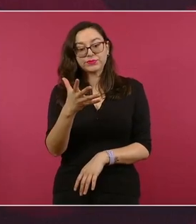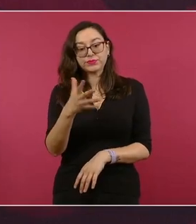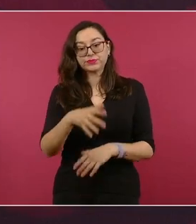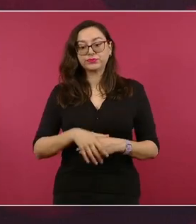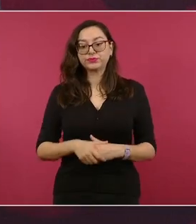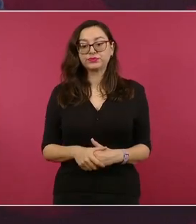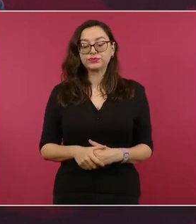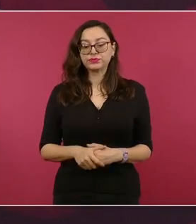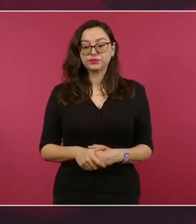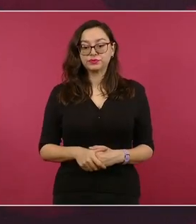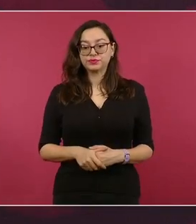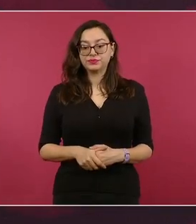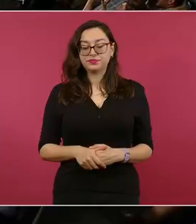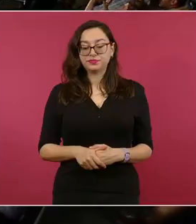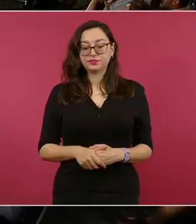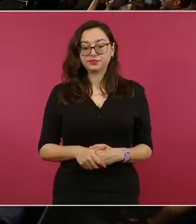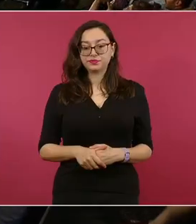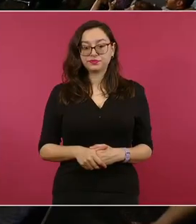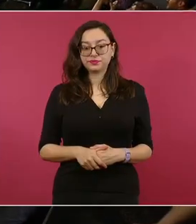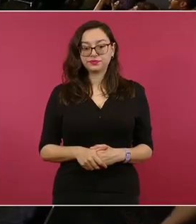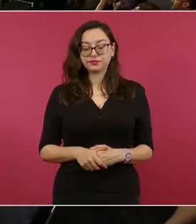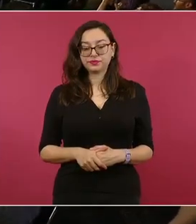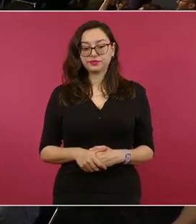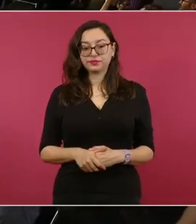Creo que Alicia puede